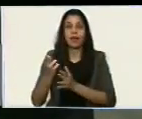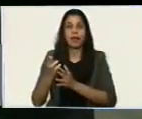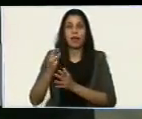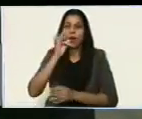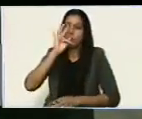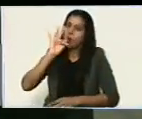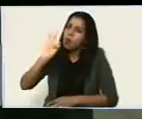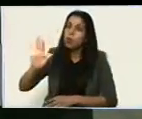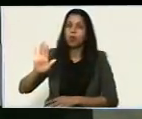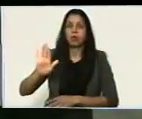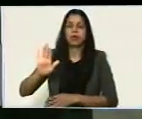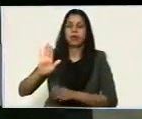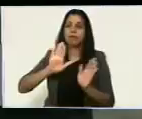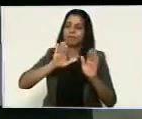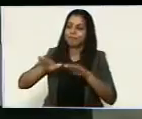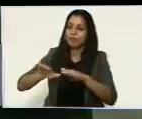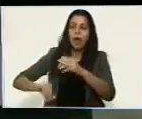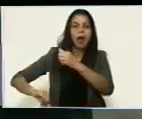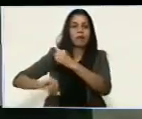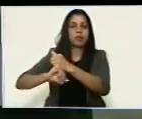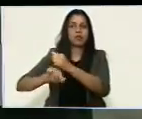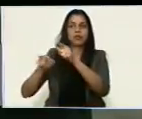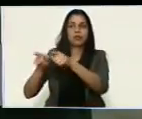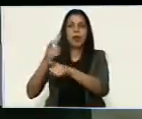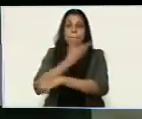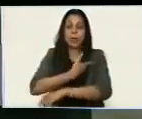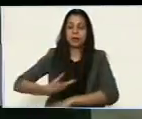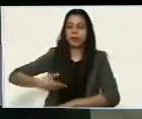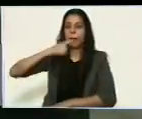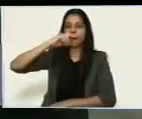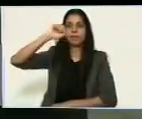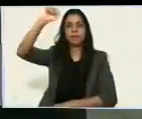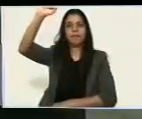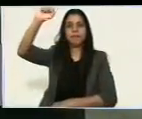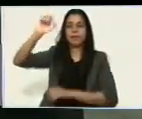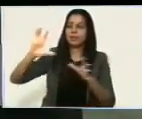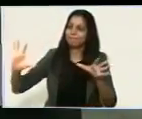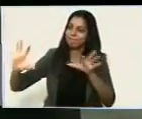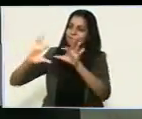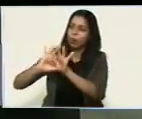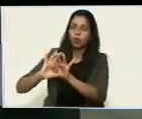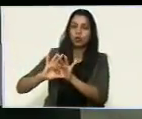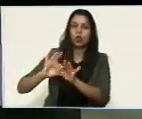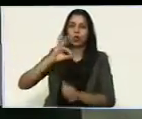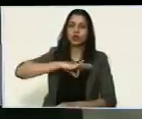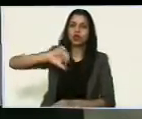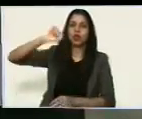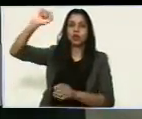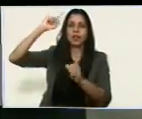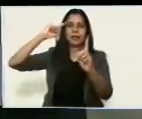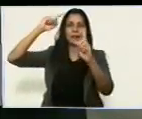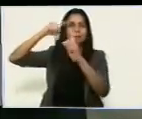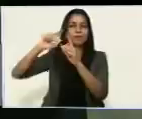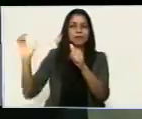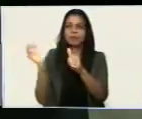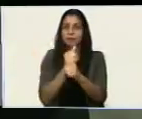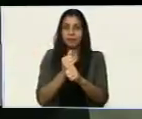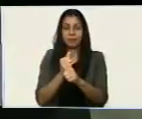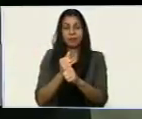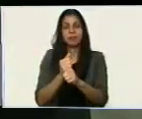que acompañaré a nuestro querido hermano presidente Nicolás Maduro en la construcción del socialismo bolivariano.